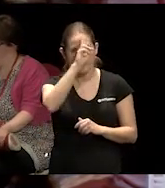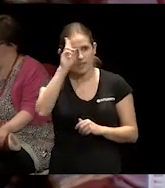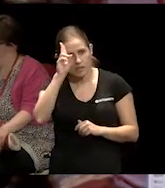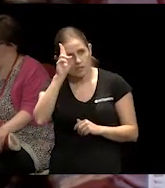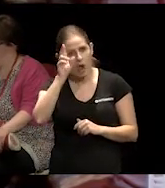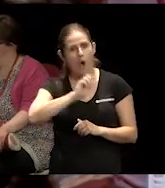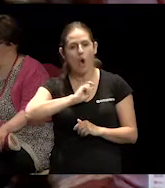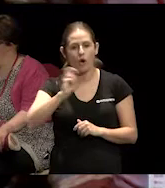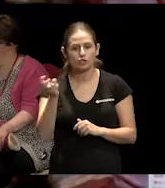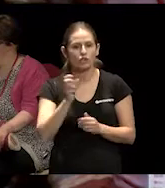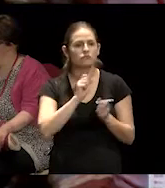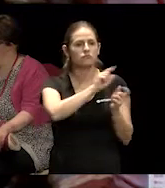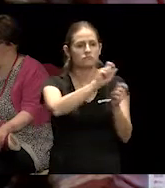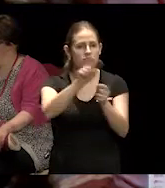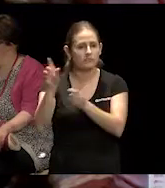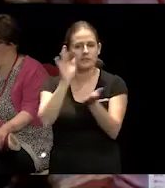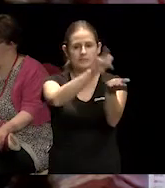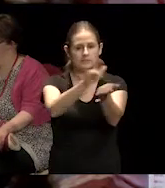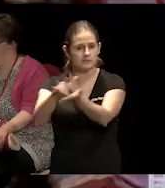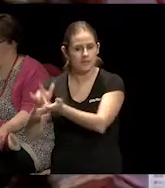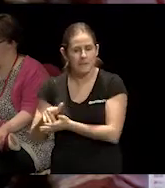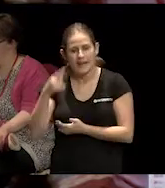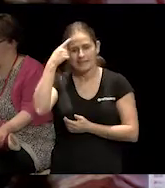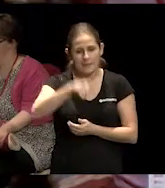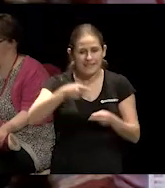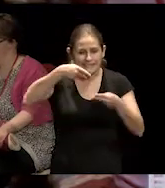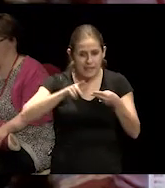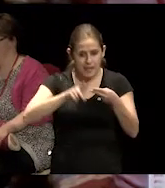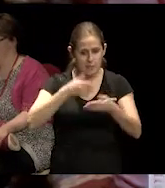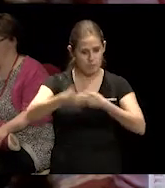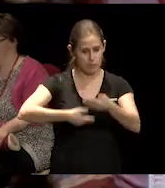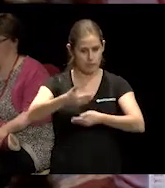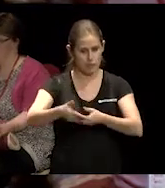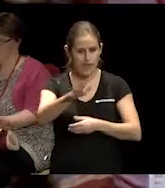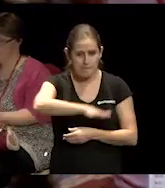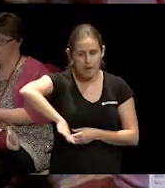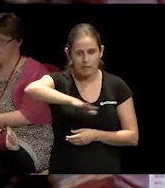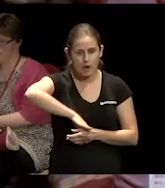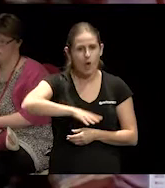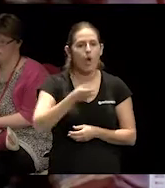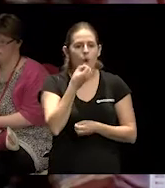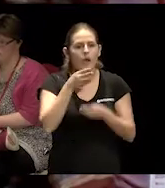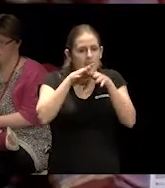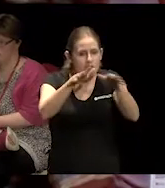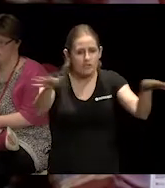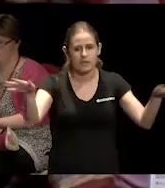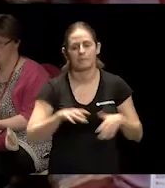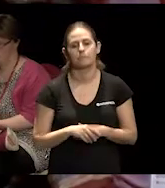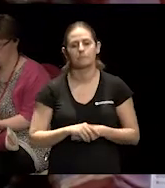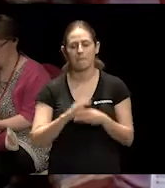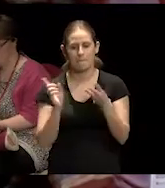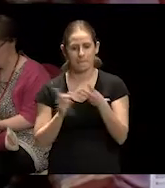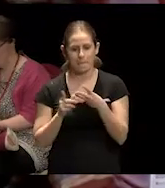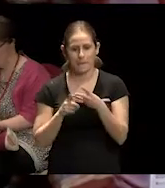podáis dar a conocer el proceso de creación del taller y del espacio. Y a la compañera